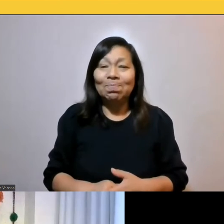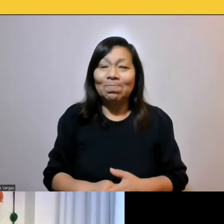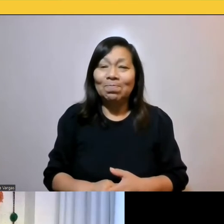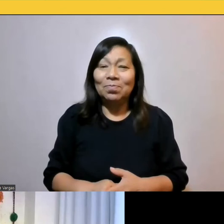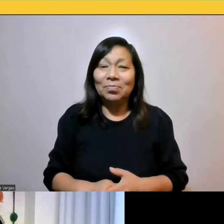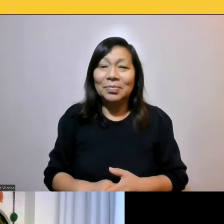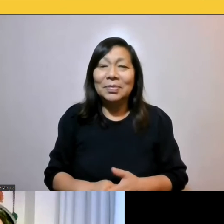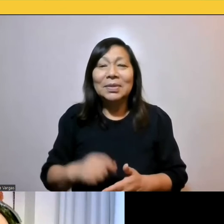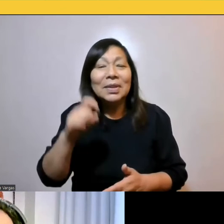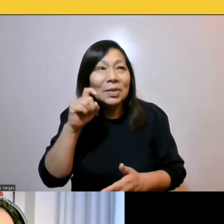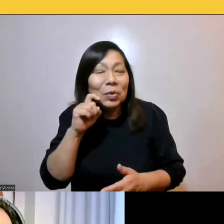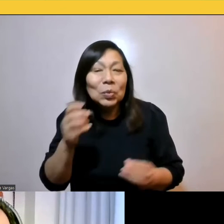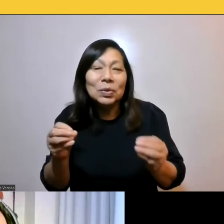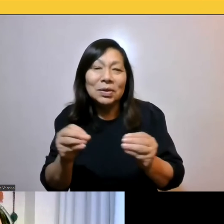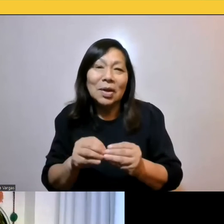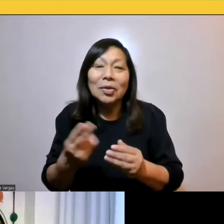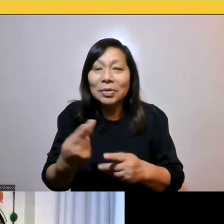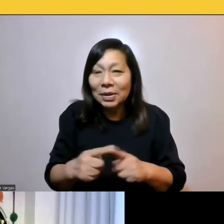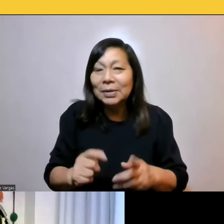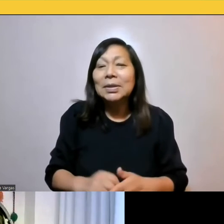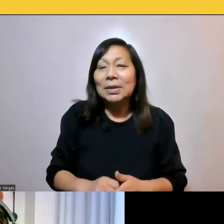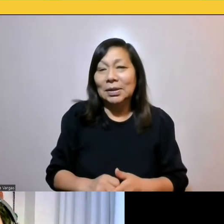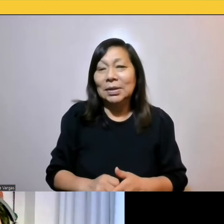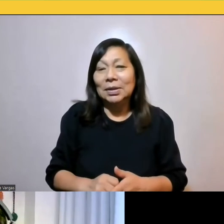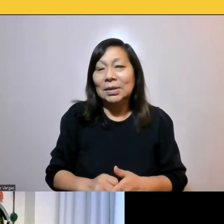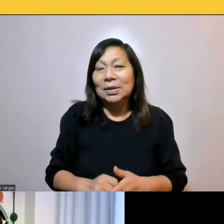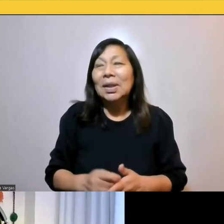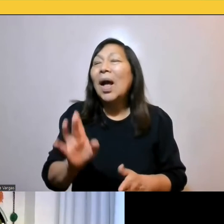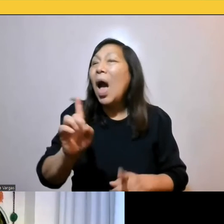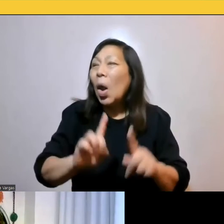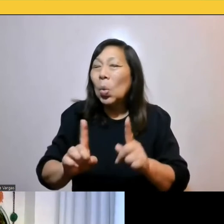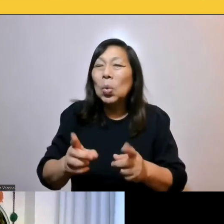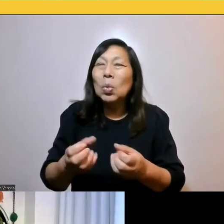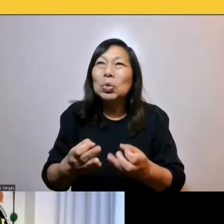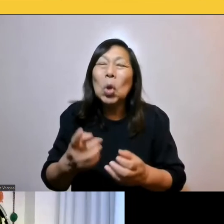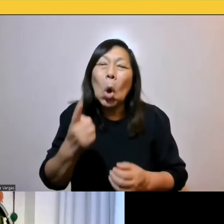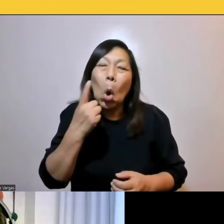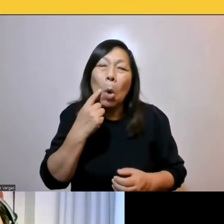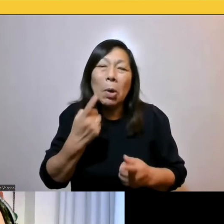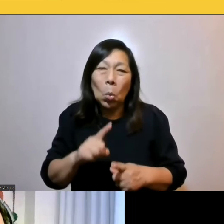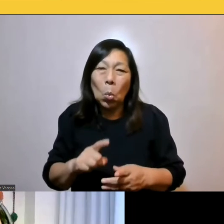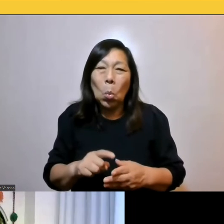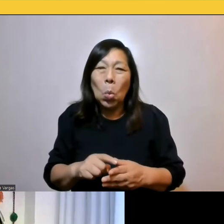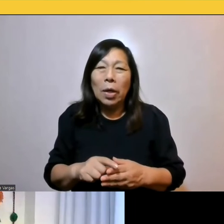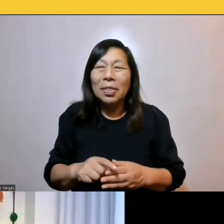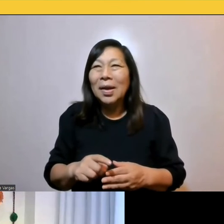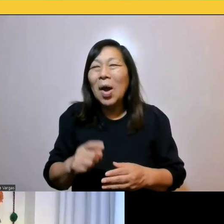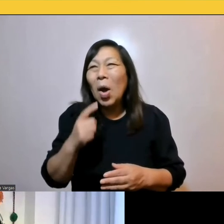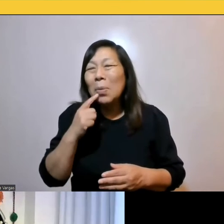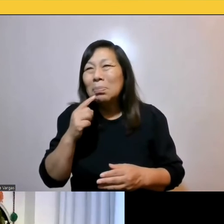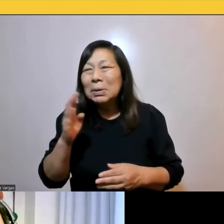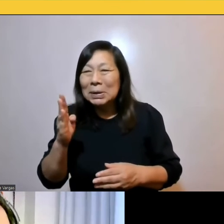de relaciones sexuales heterosexuales, existe la mala costumbre. Muchos hombres que cuando, por ejemplo, van a orinar,